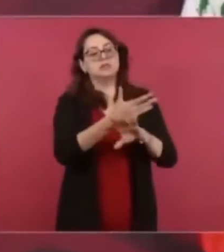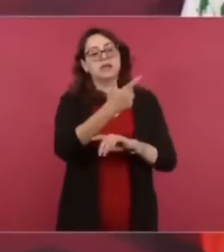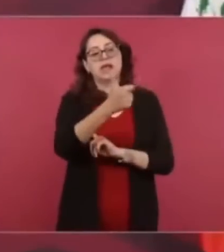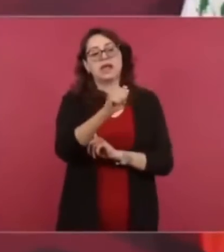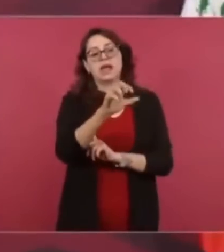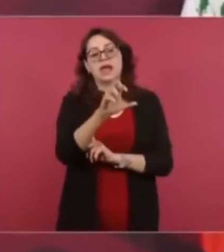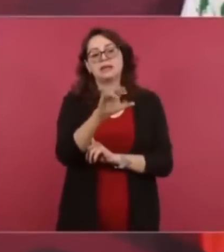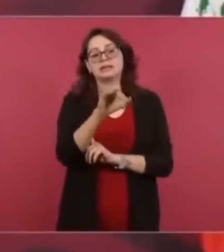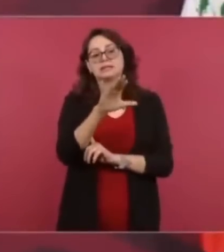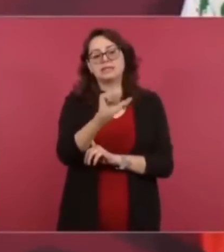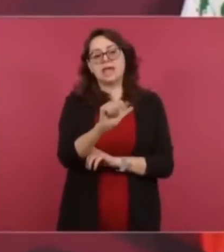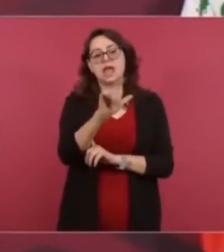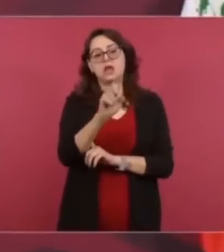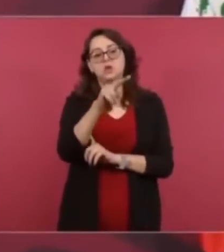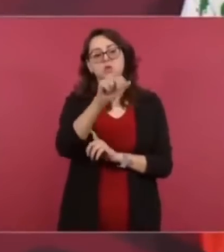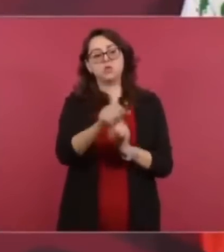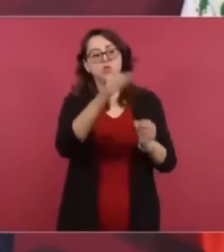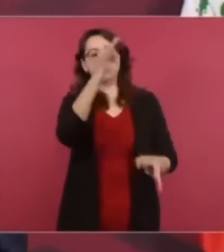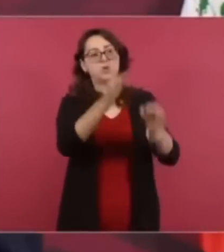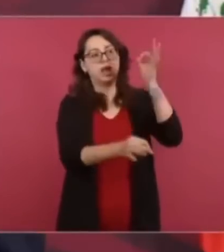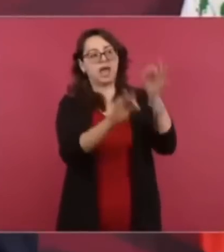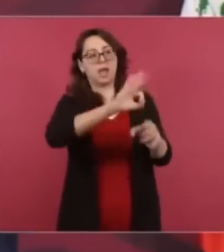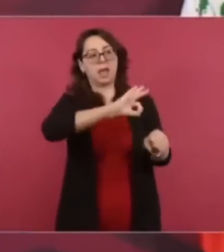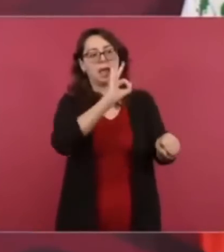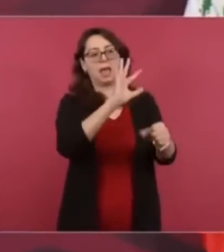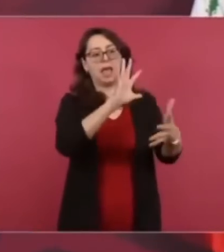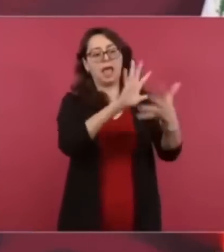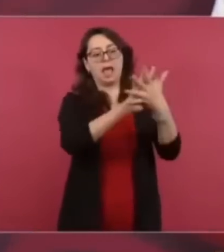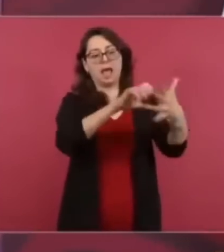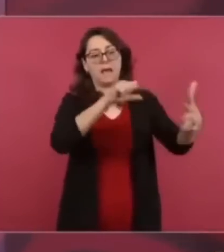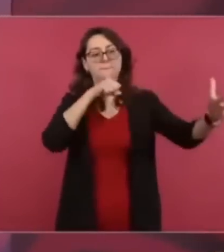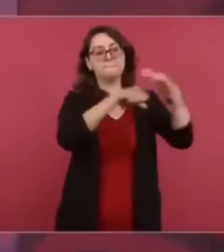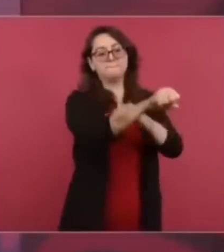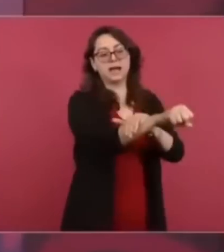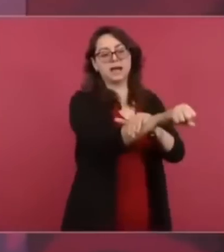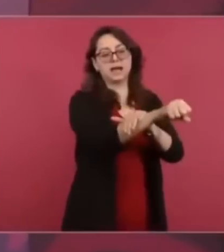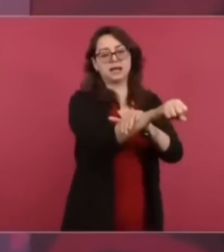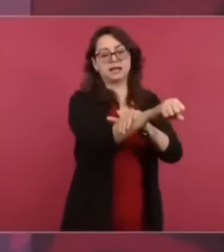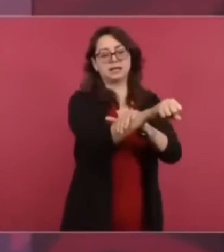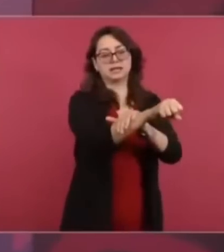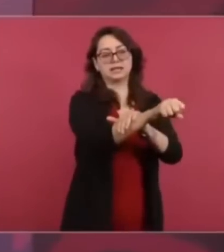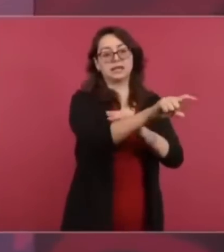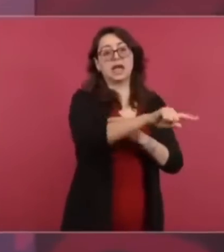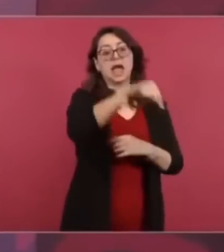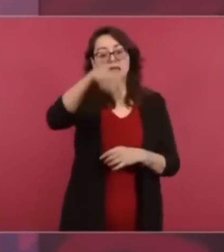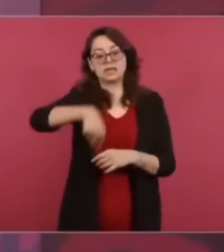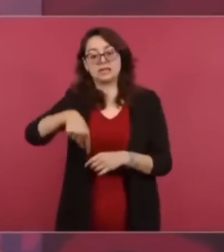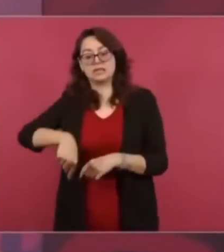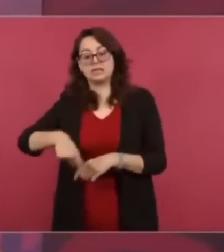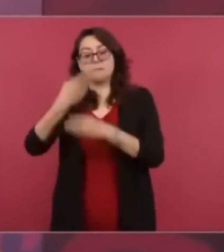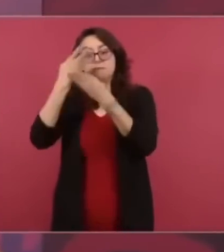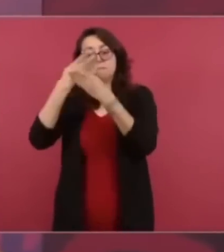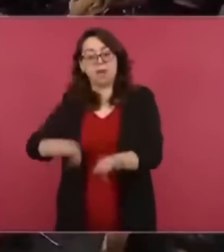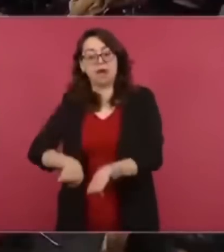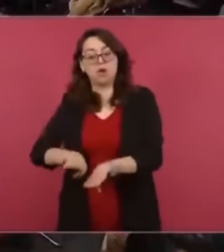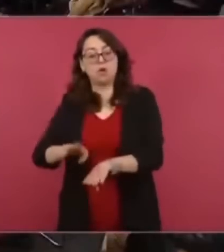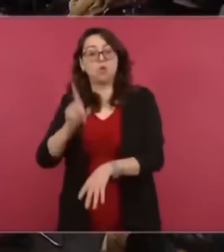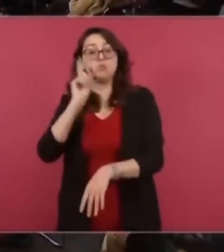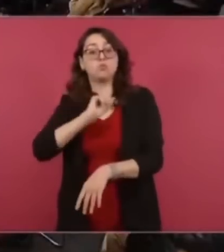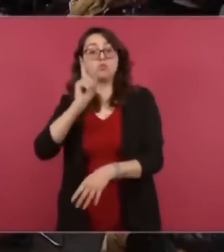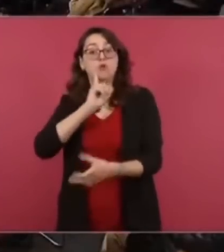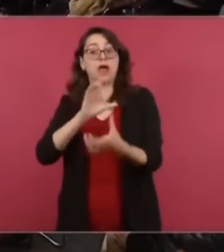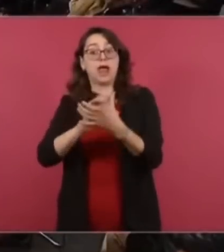eso de la esposa, y luego a él lo exoneraron de